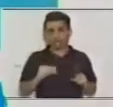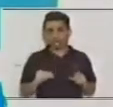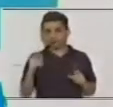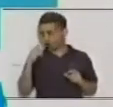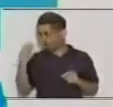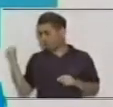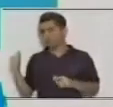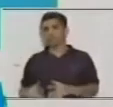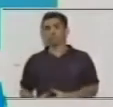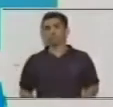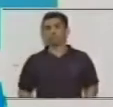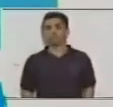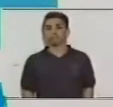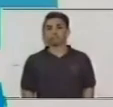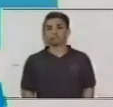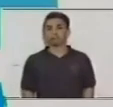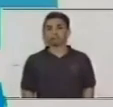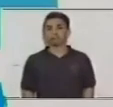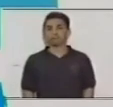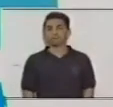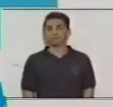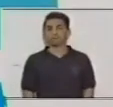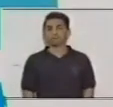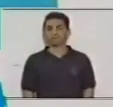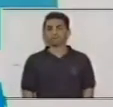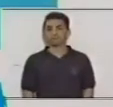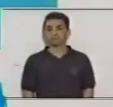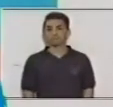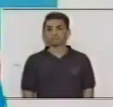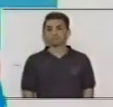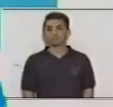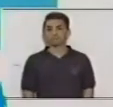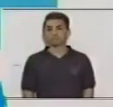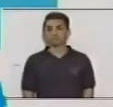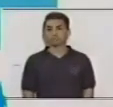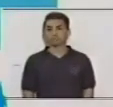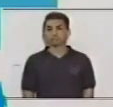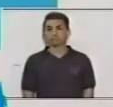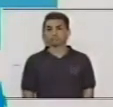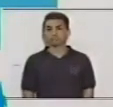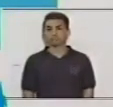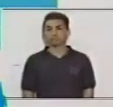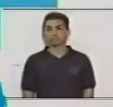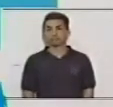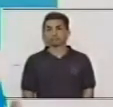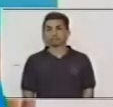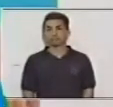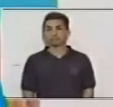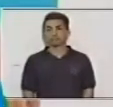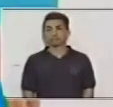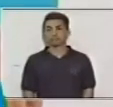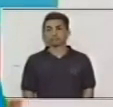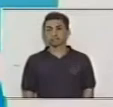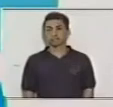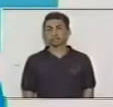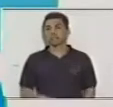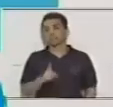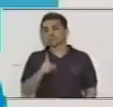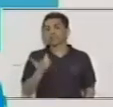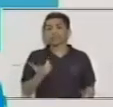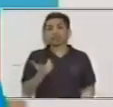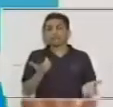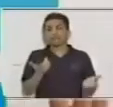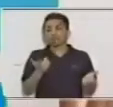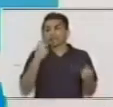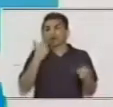¿bien? Aquí. El orden de los colores no importa. Lo que importa es que es la idea que tenemos